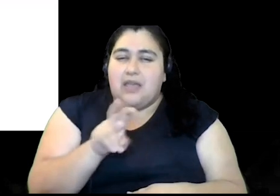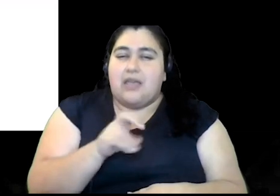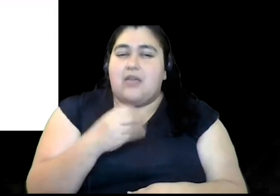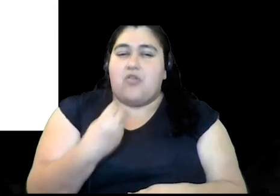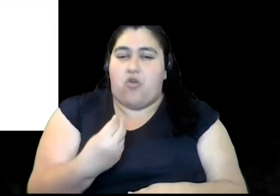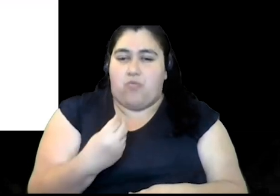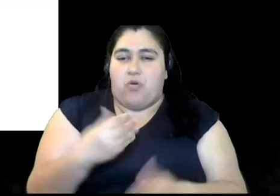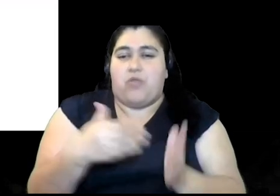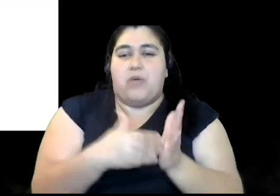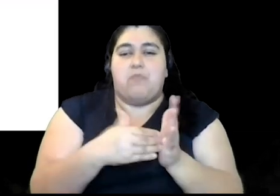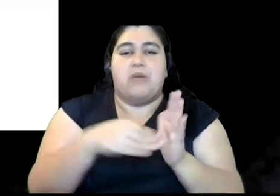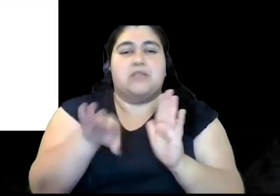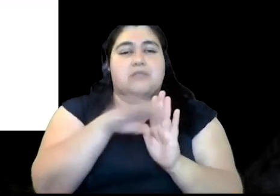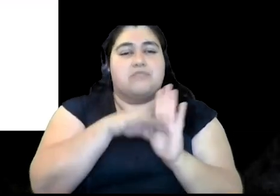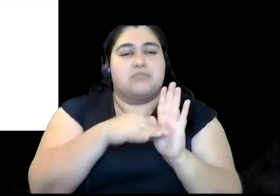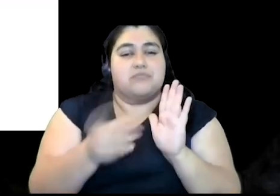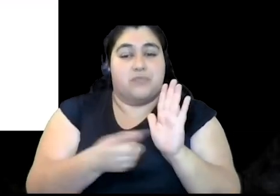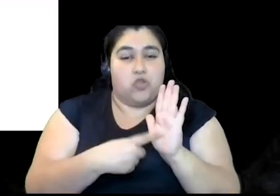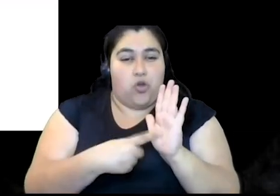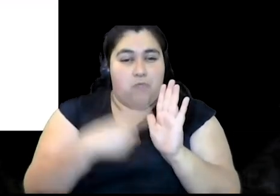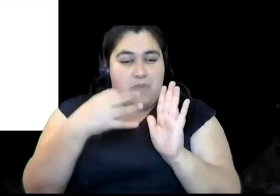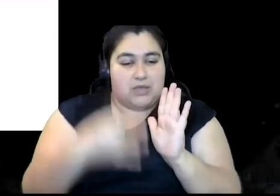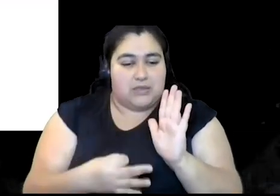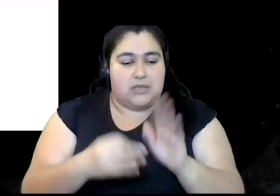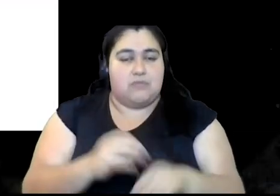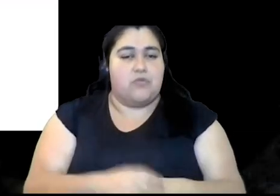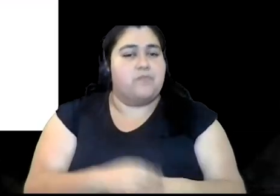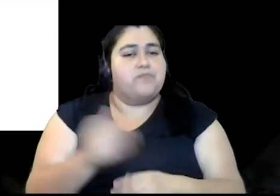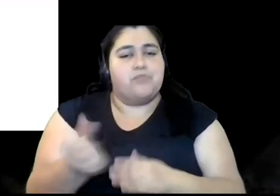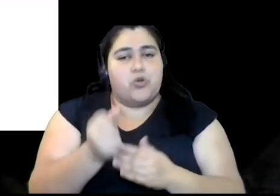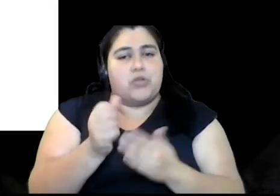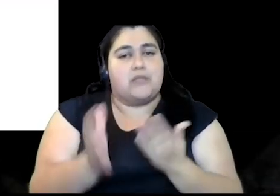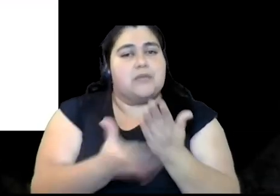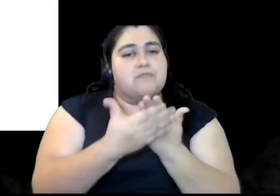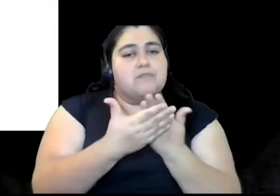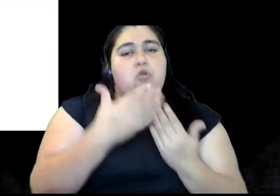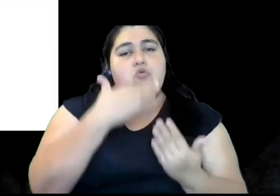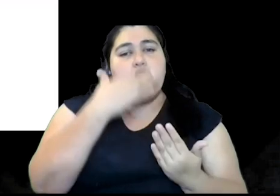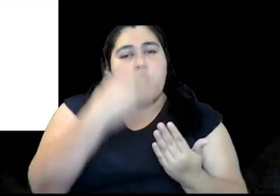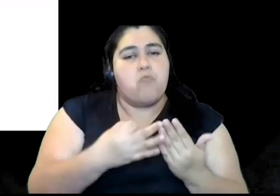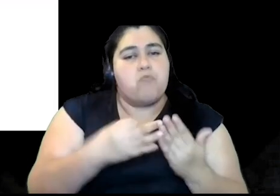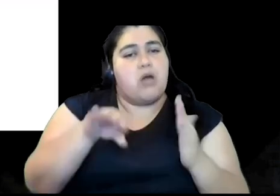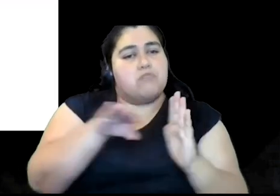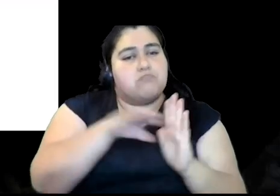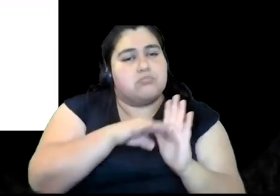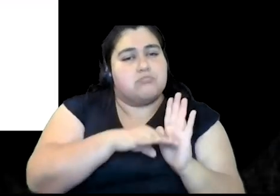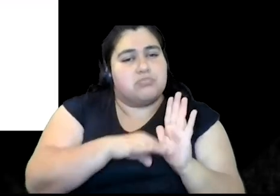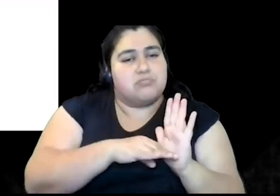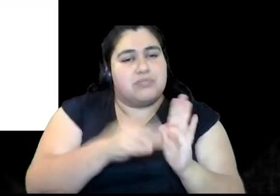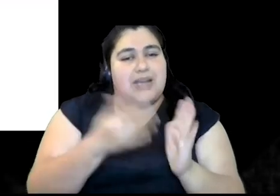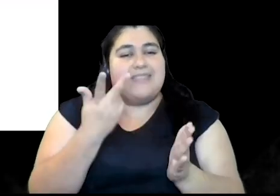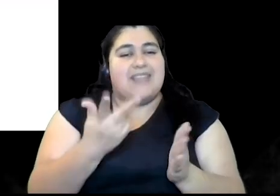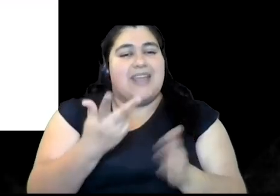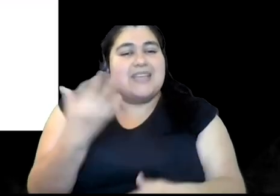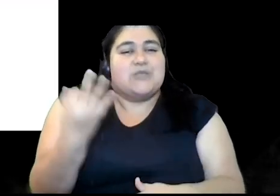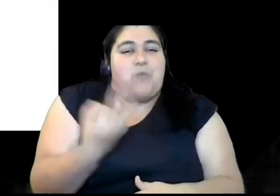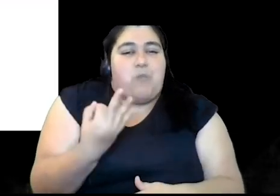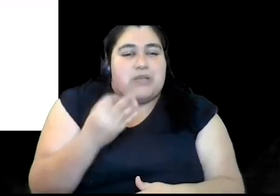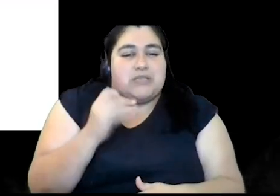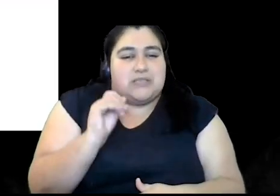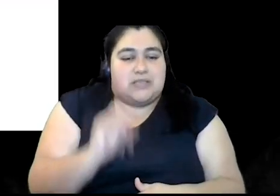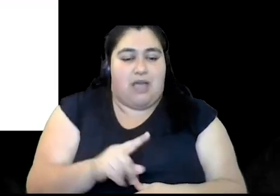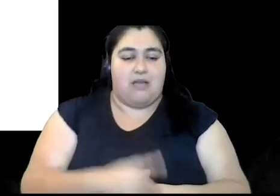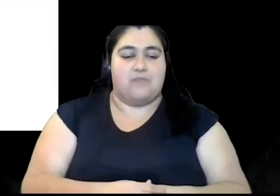del texto normativo, cumpla con teoría de la fuente o cumpla con esas tres excepciones que incorporó